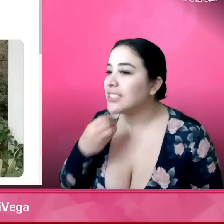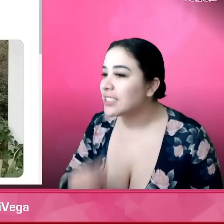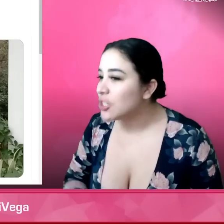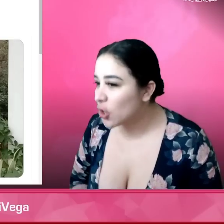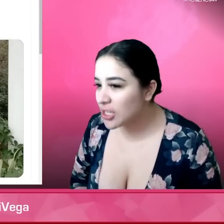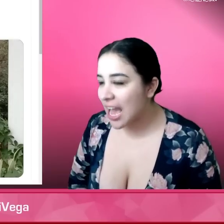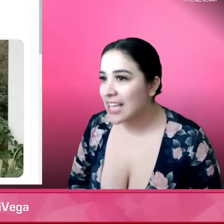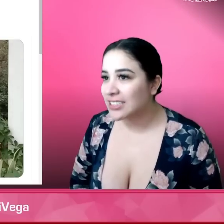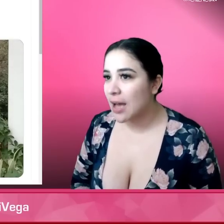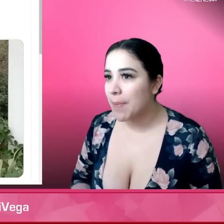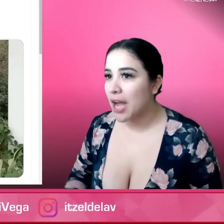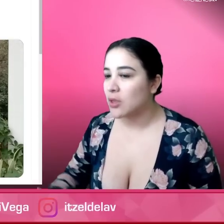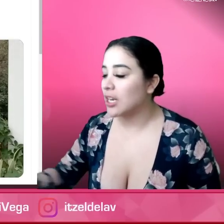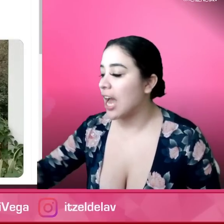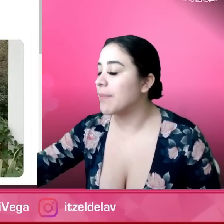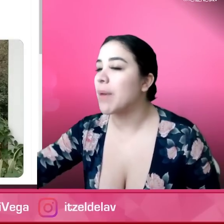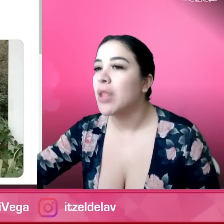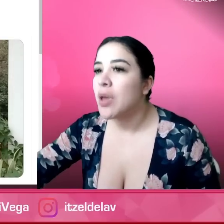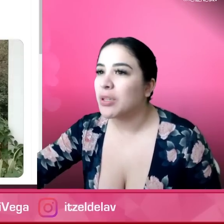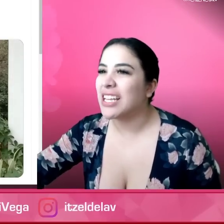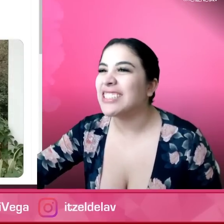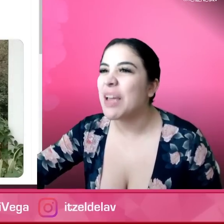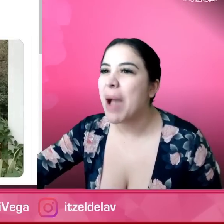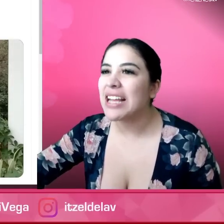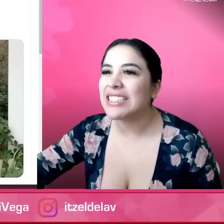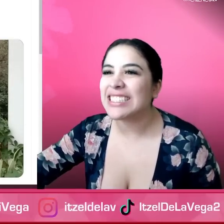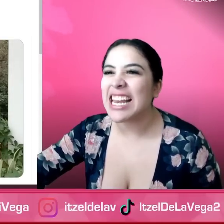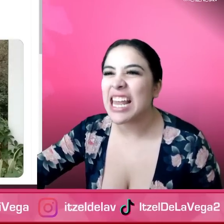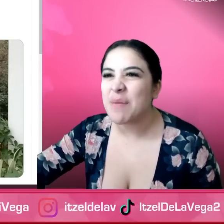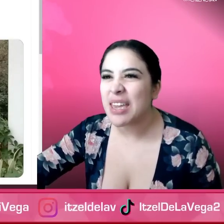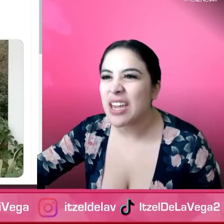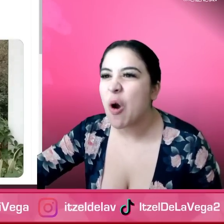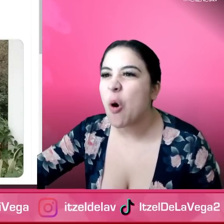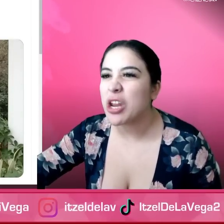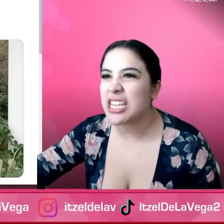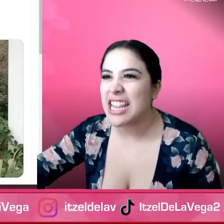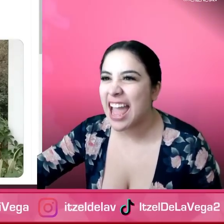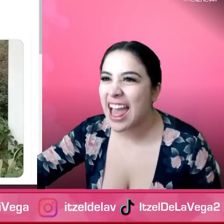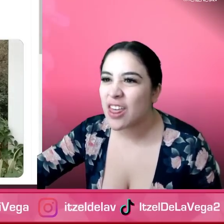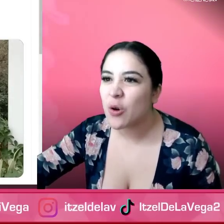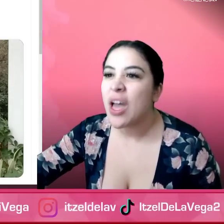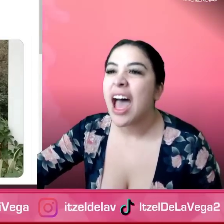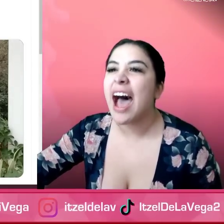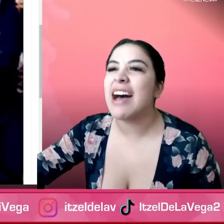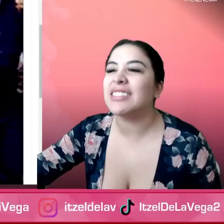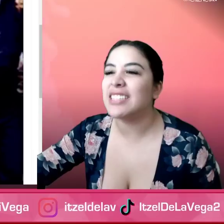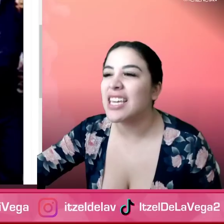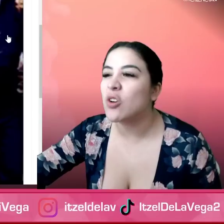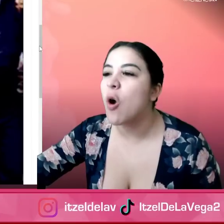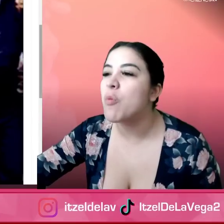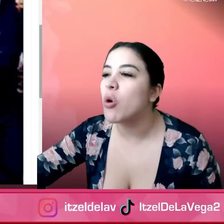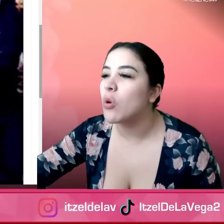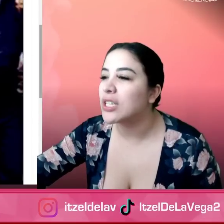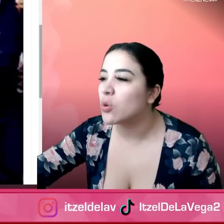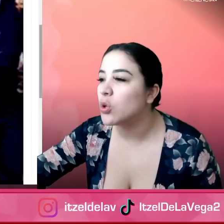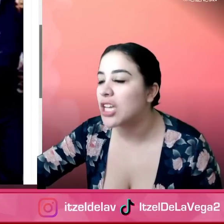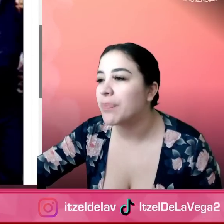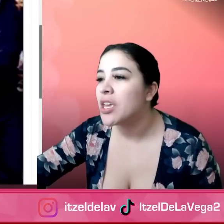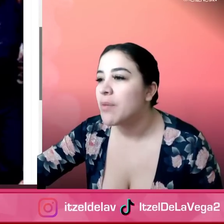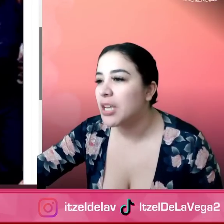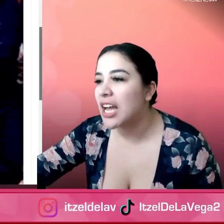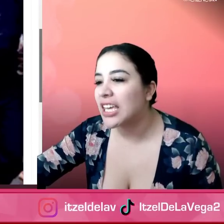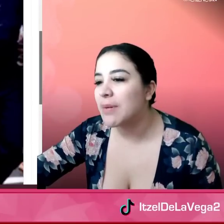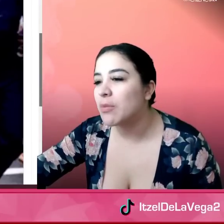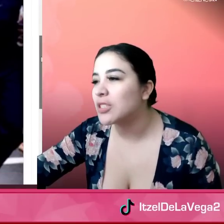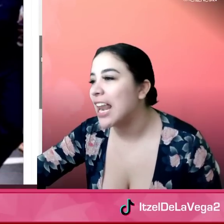y este señor Ya está pagando el Karma Pues en esta imagen se le ve orinado así como lo